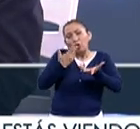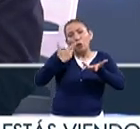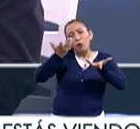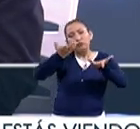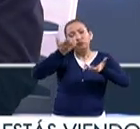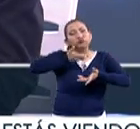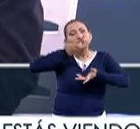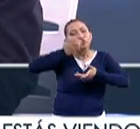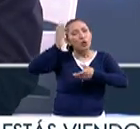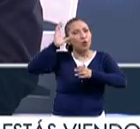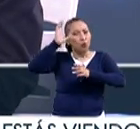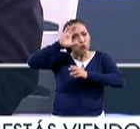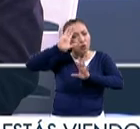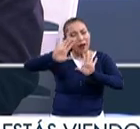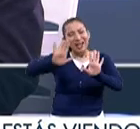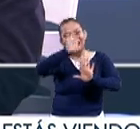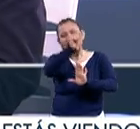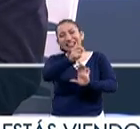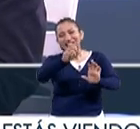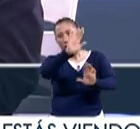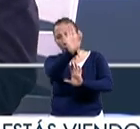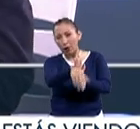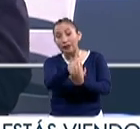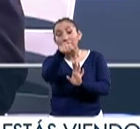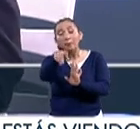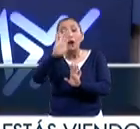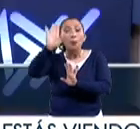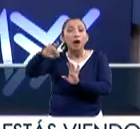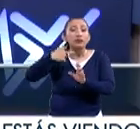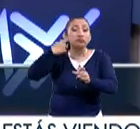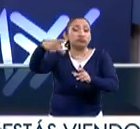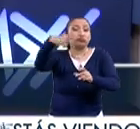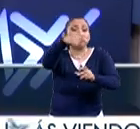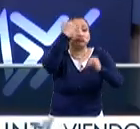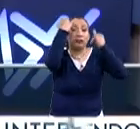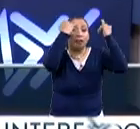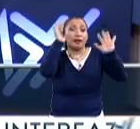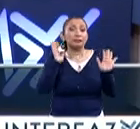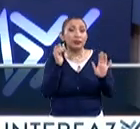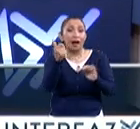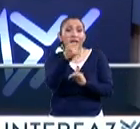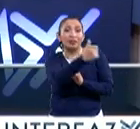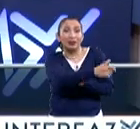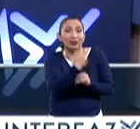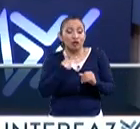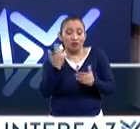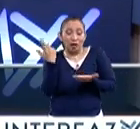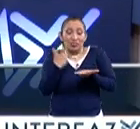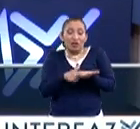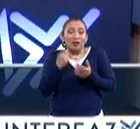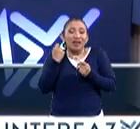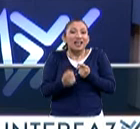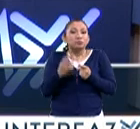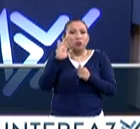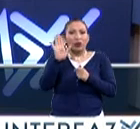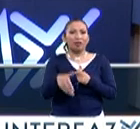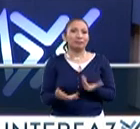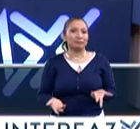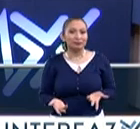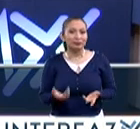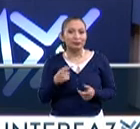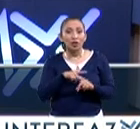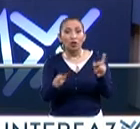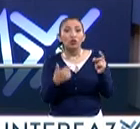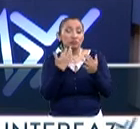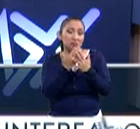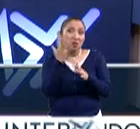bagaje, una tradición cultural fuerte alrededor de la muerte es personal. Cada uno la tiene de manera diferente. Todos